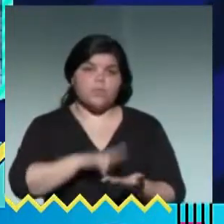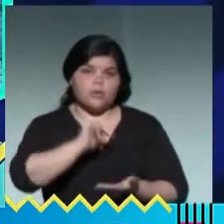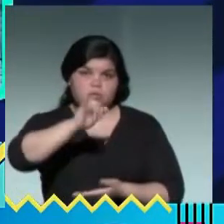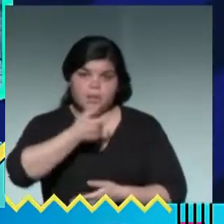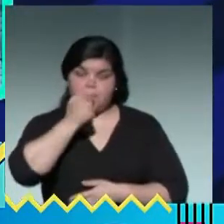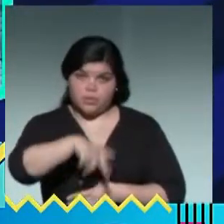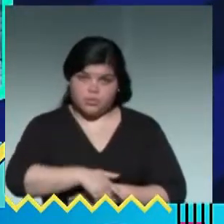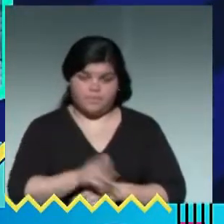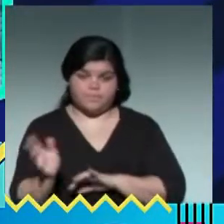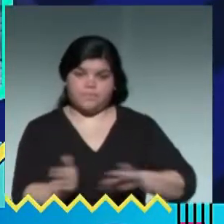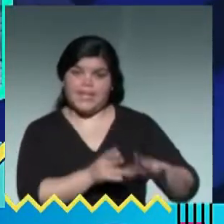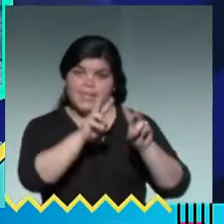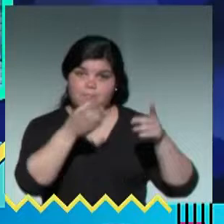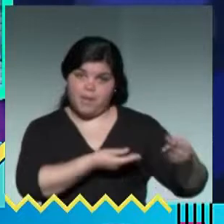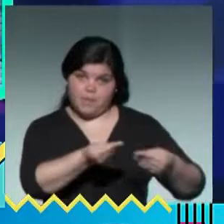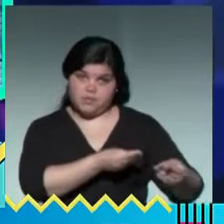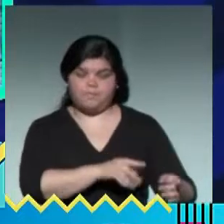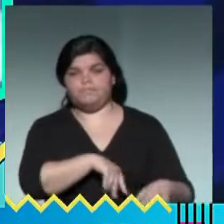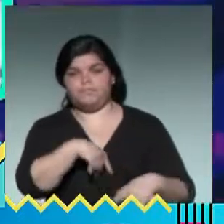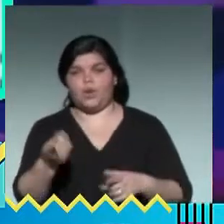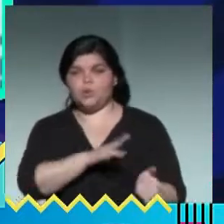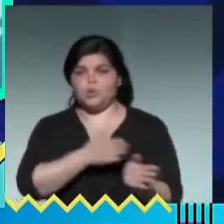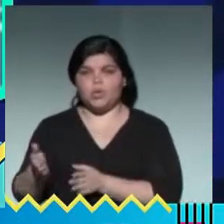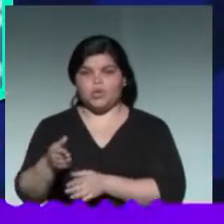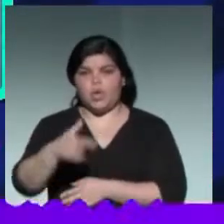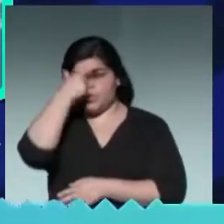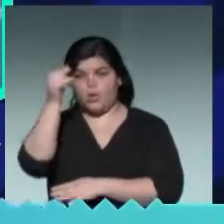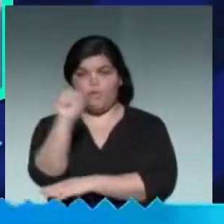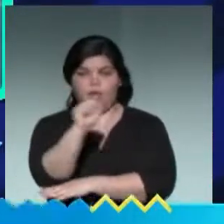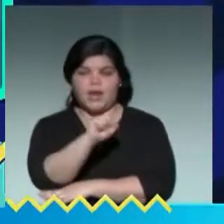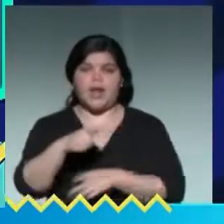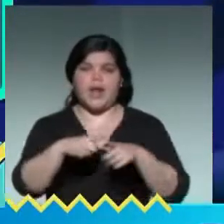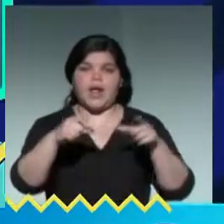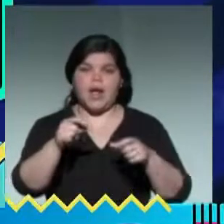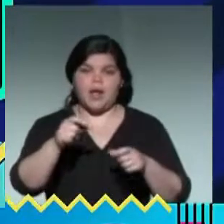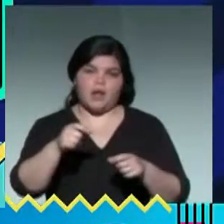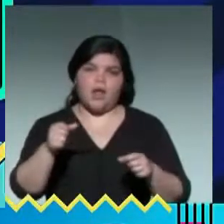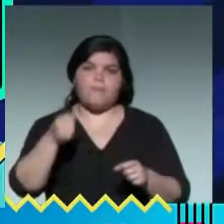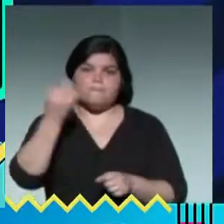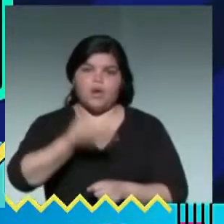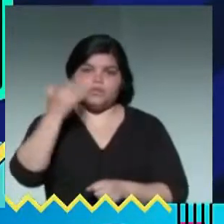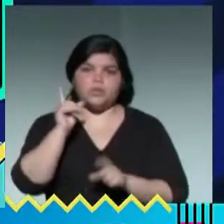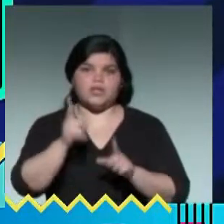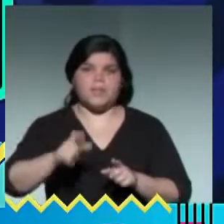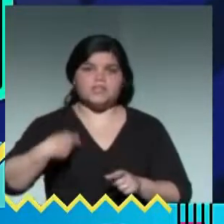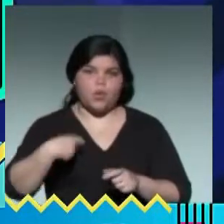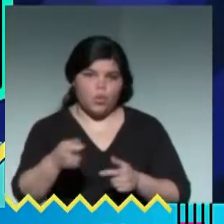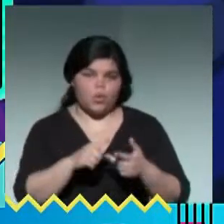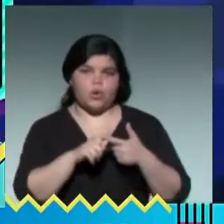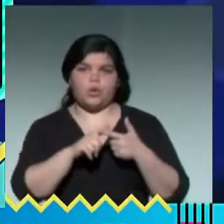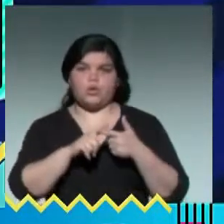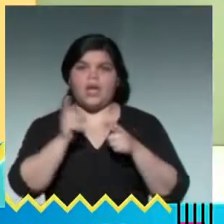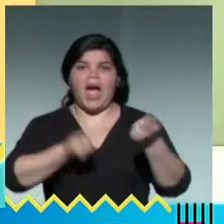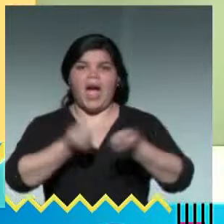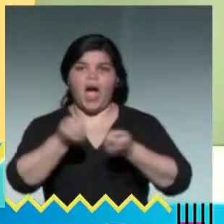empresa. Ahora vamos por el lado de los conductores. Los conductores tienen que tener carnet profesional, tienen que tener seguro contra terceros transportados. Los vehículos